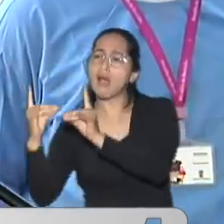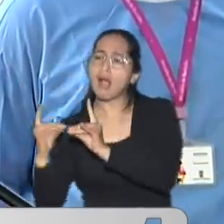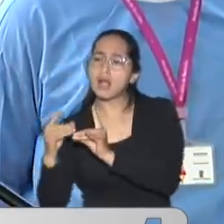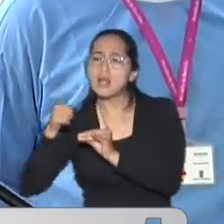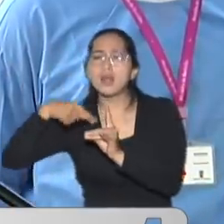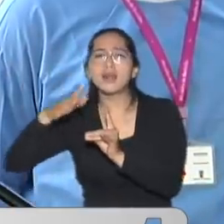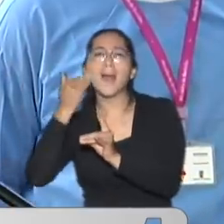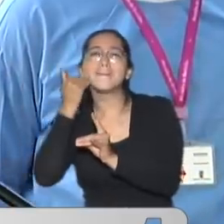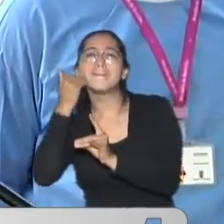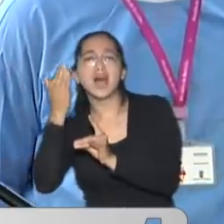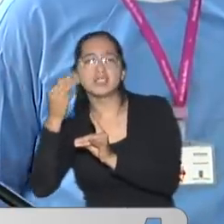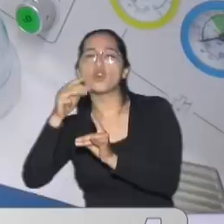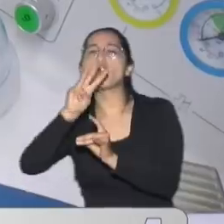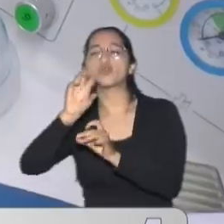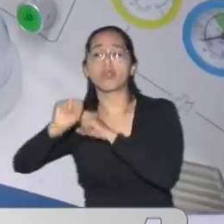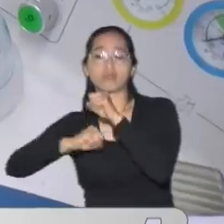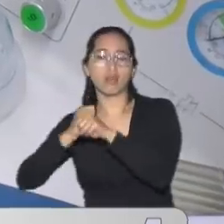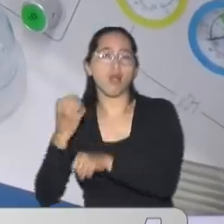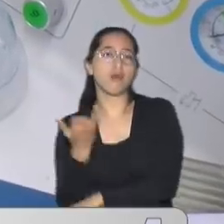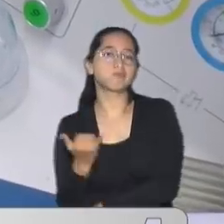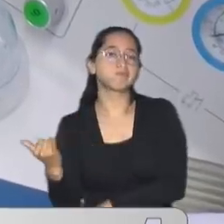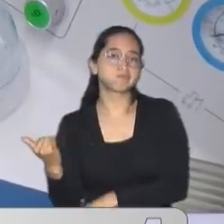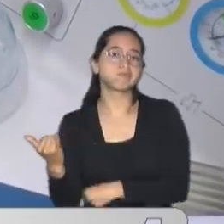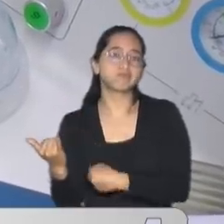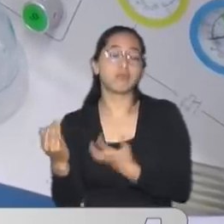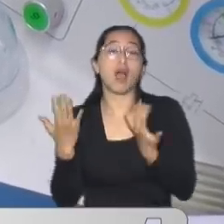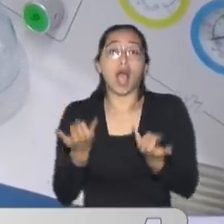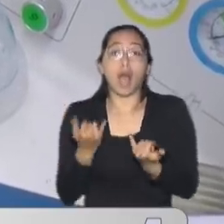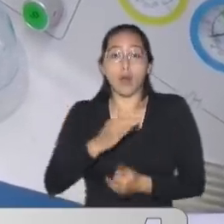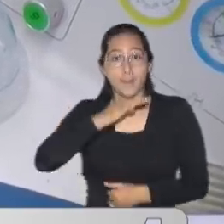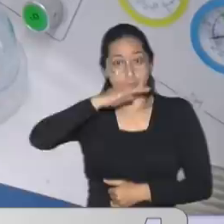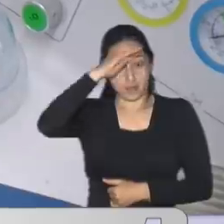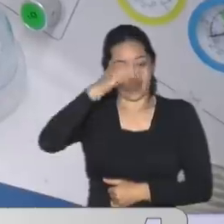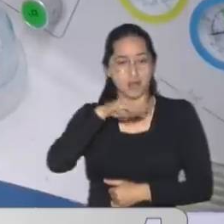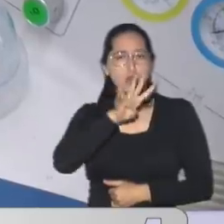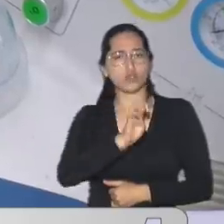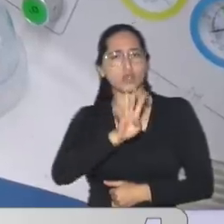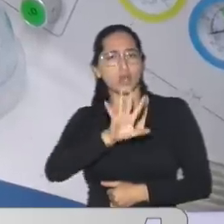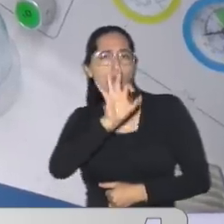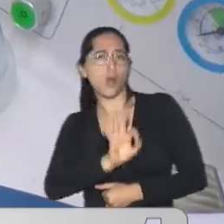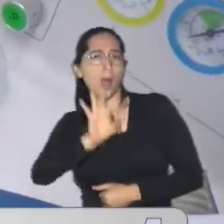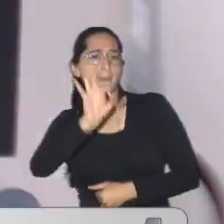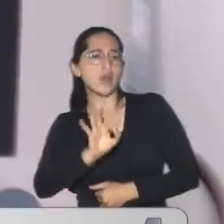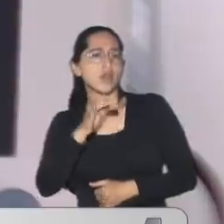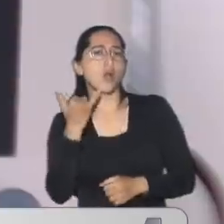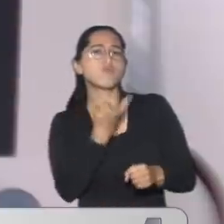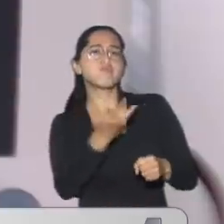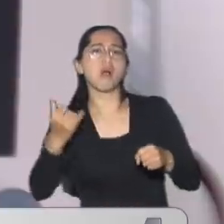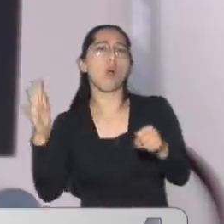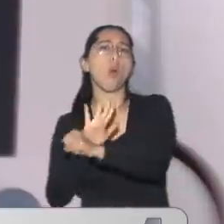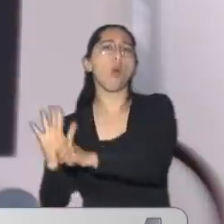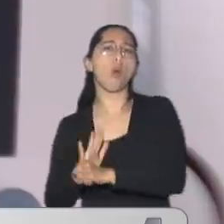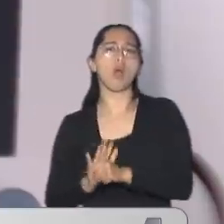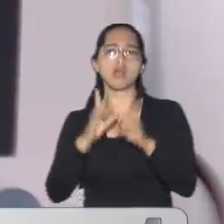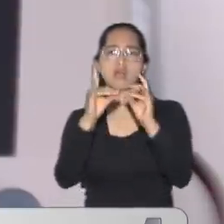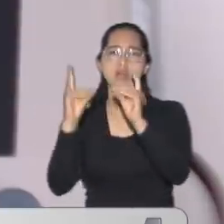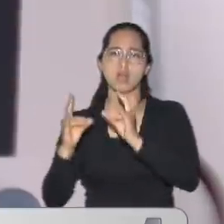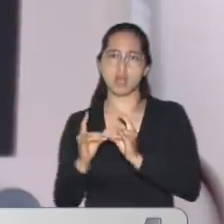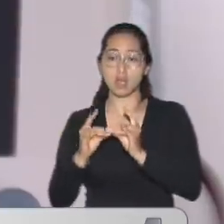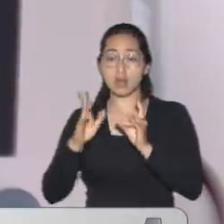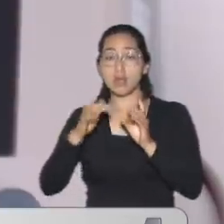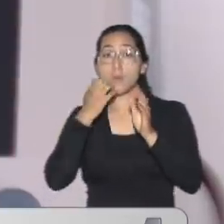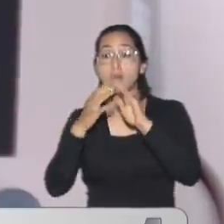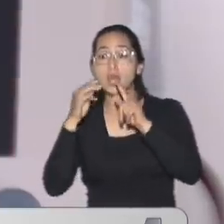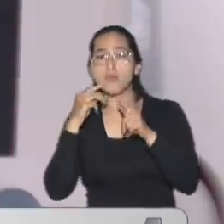edades, mayores de 80 años. Medellín tiene hoy el 94% de la ocupación en UCI. De las 875 camas